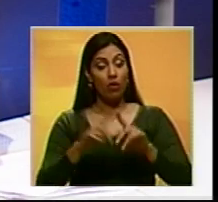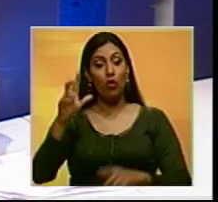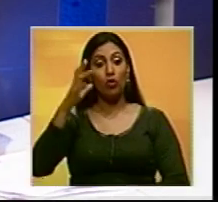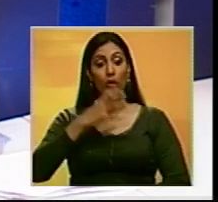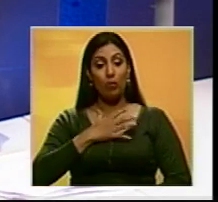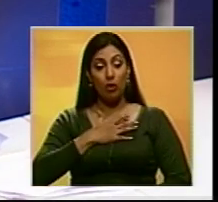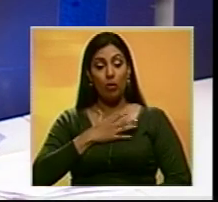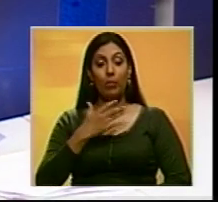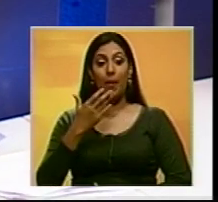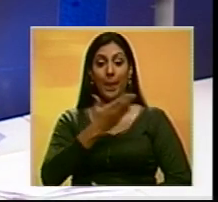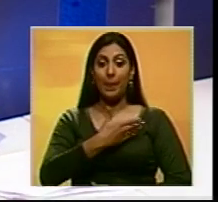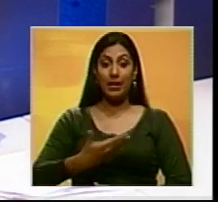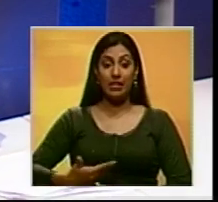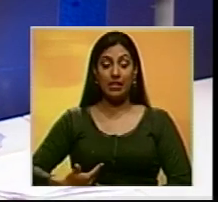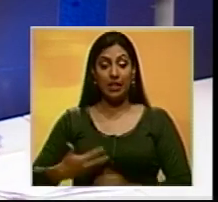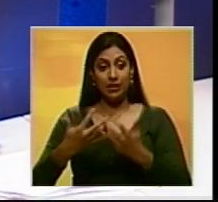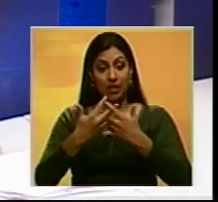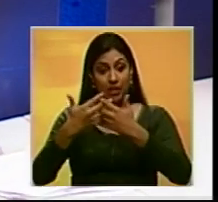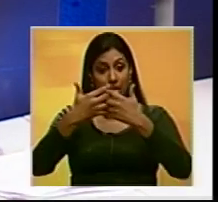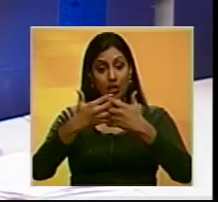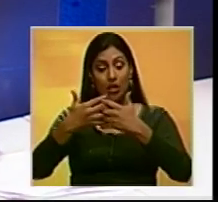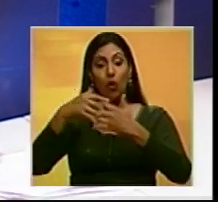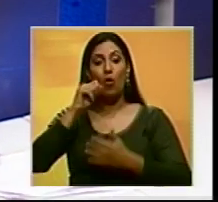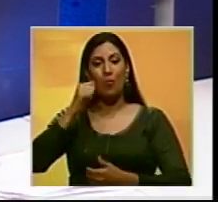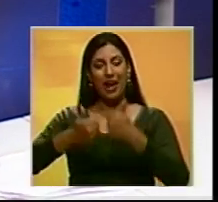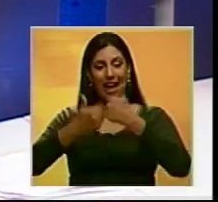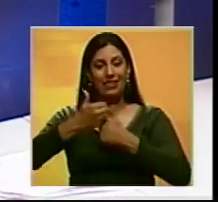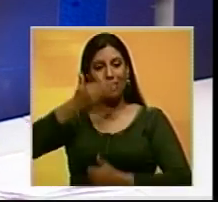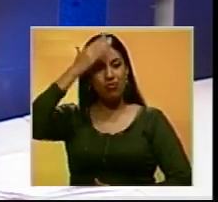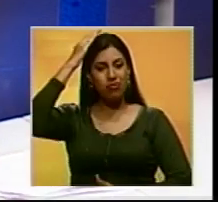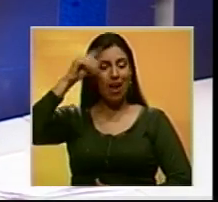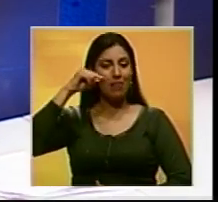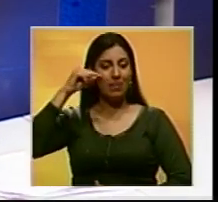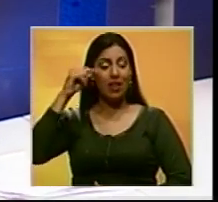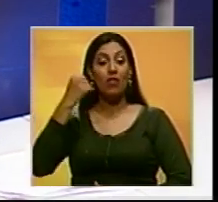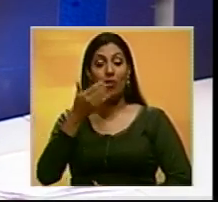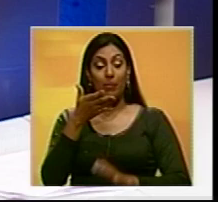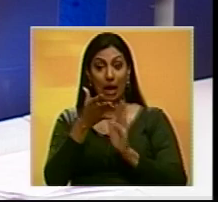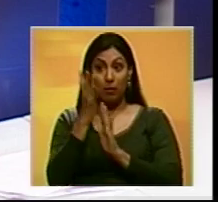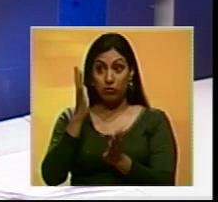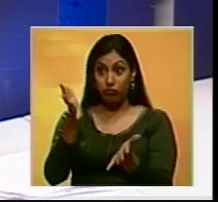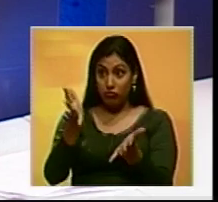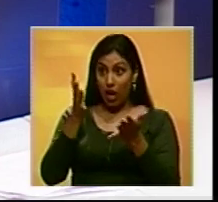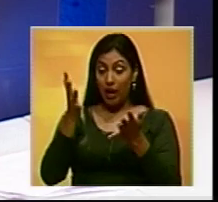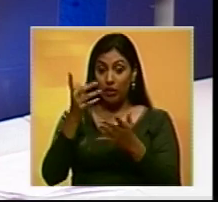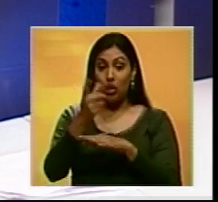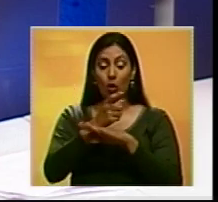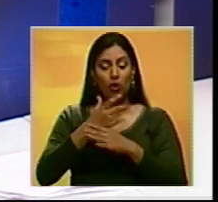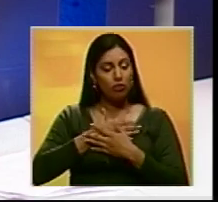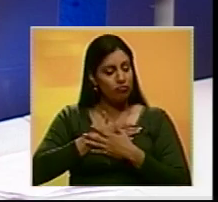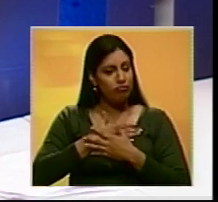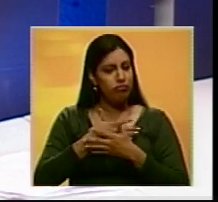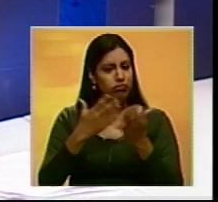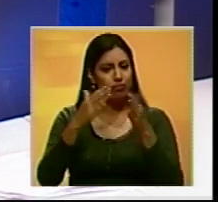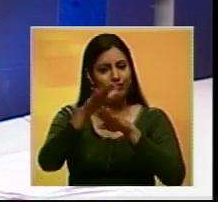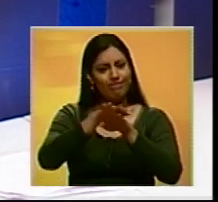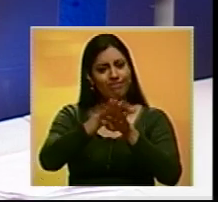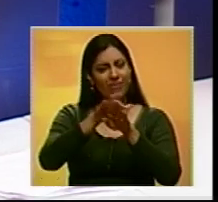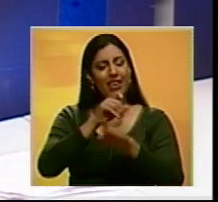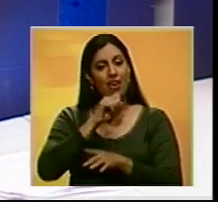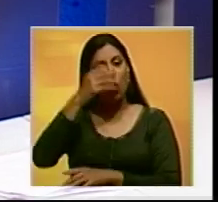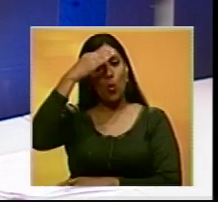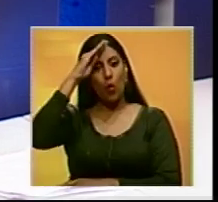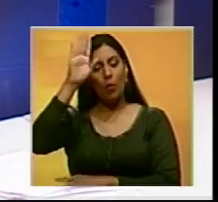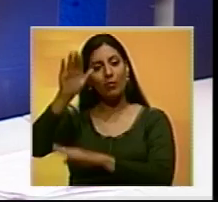candidato republicano a la presidencia de los Estados Unidos, Donald Trump, señaló que de llegar a ser electo, su gobierno se solidarizará con los pueblos